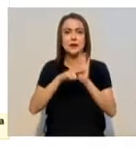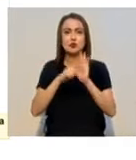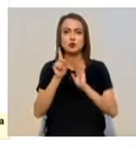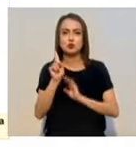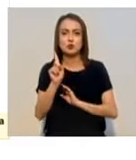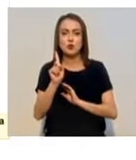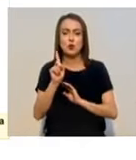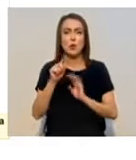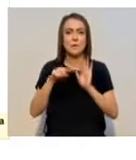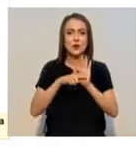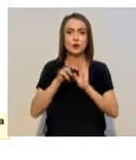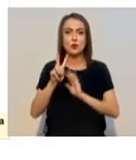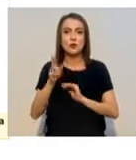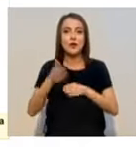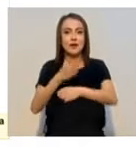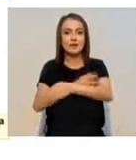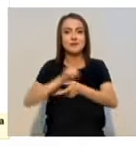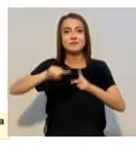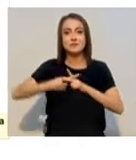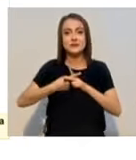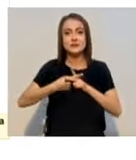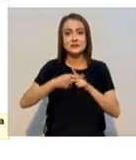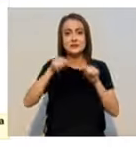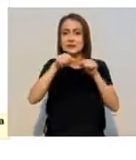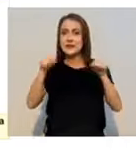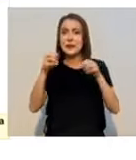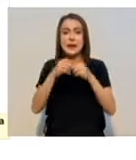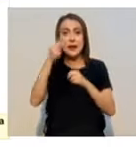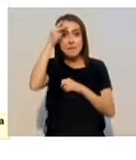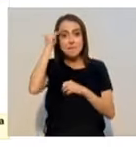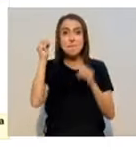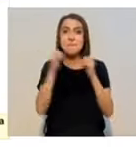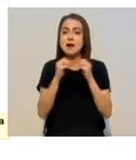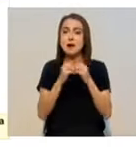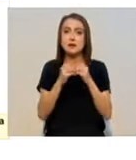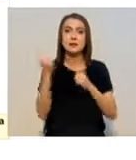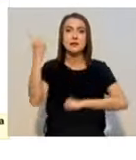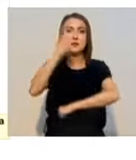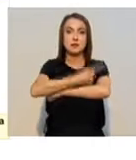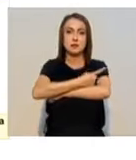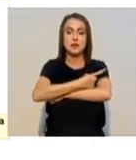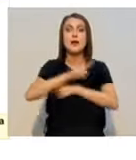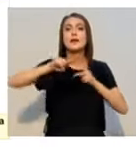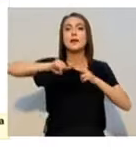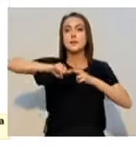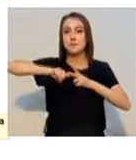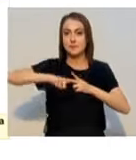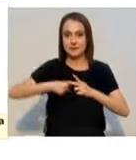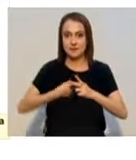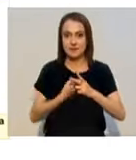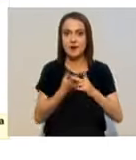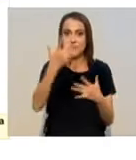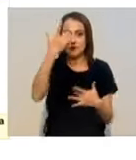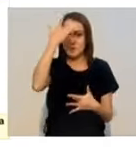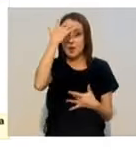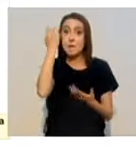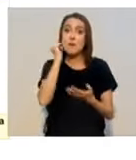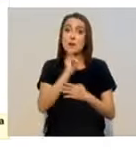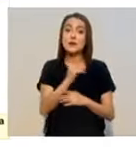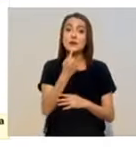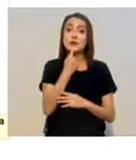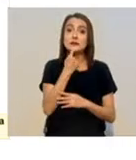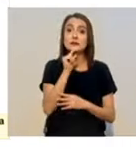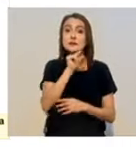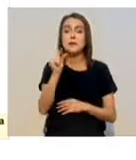1 antes de empezar la enfermedad, la línea negra más fuerte es el día en que empieza la enfermedad. Ustedes ven ahí que por eso es que se dice que las